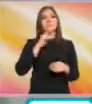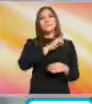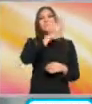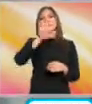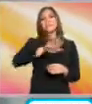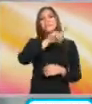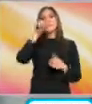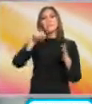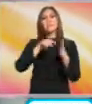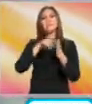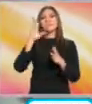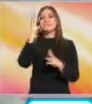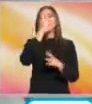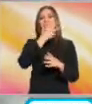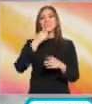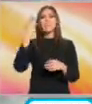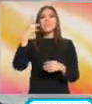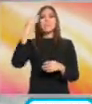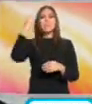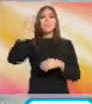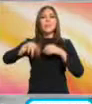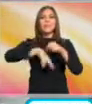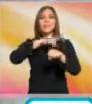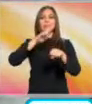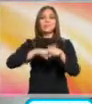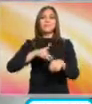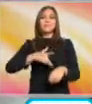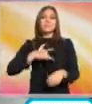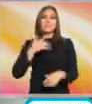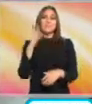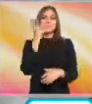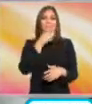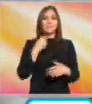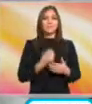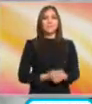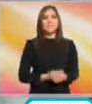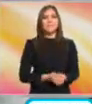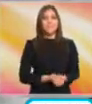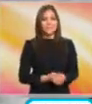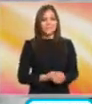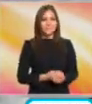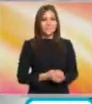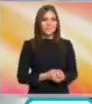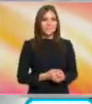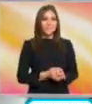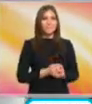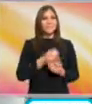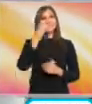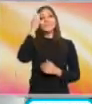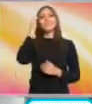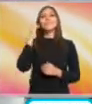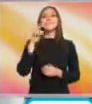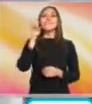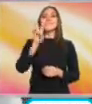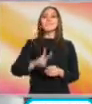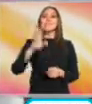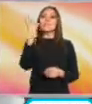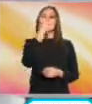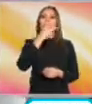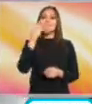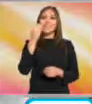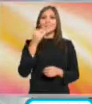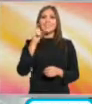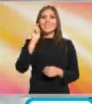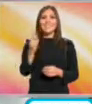disfruta de este medio ambiente que es el paraíso. Ay, ay, ay, ojitos pajaritos, pero qué bonito